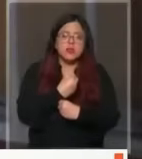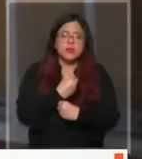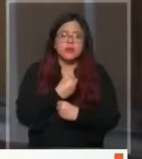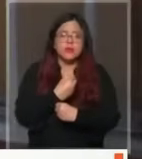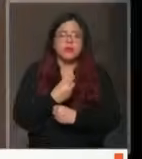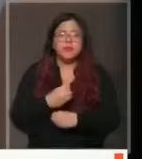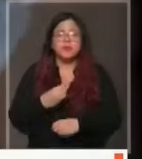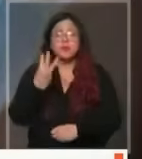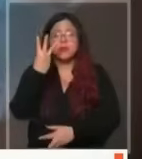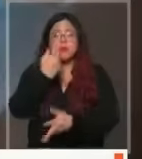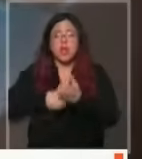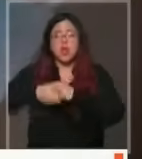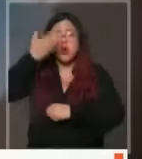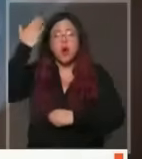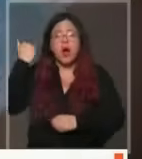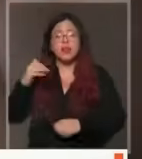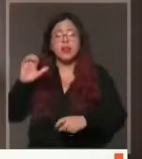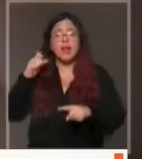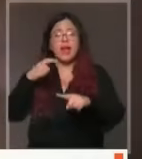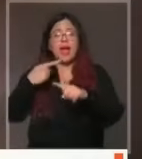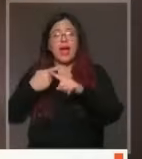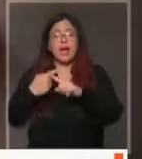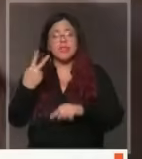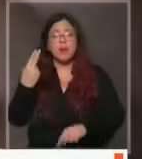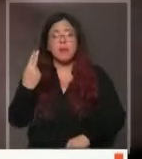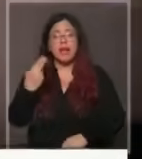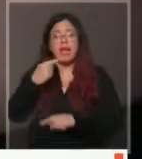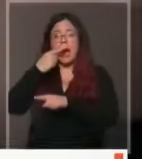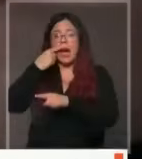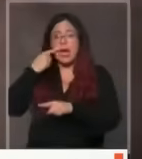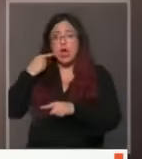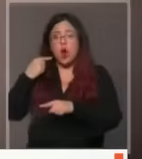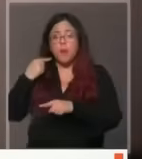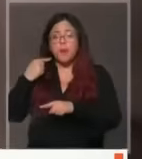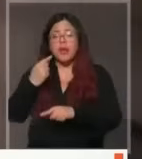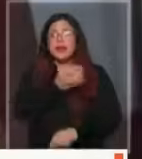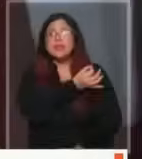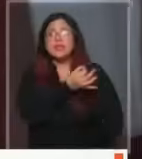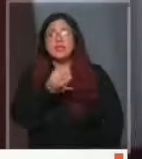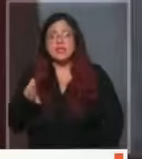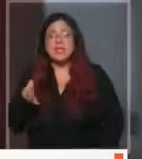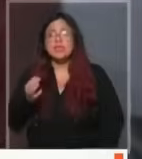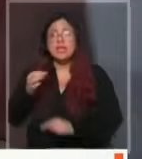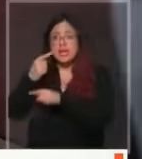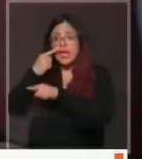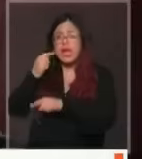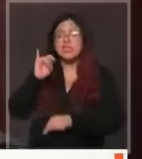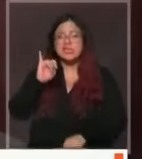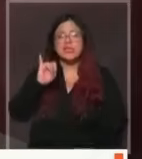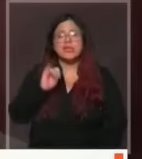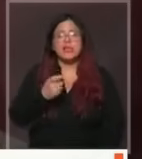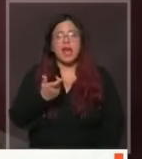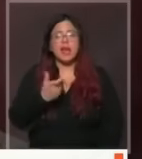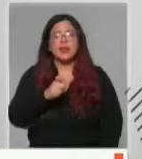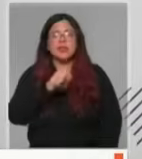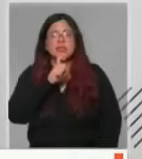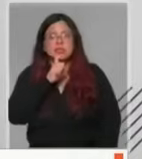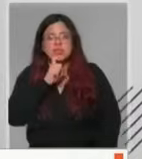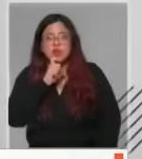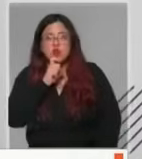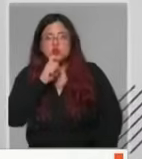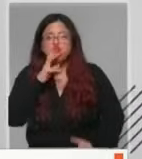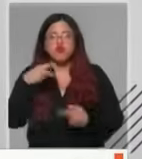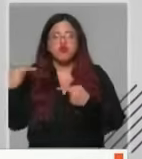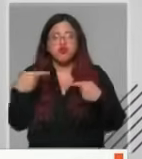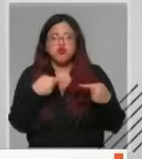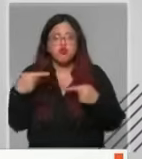Hace 3 años, la expareja del hoy femicida confirmó que el sujeto era celoso y tenía permanentes conflictos